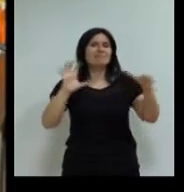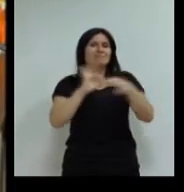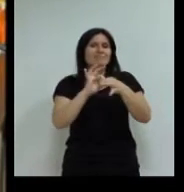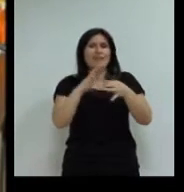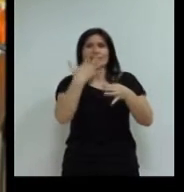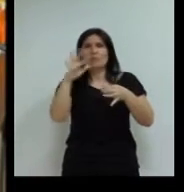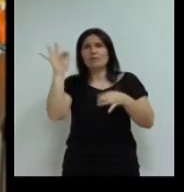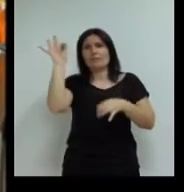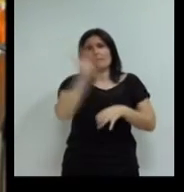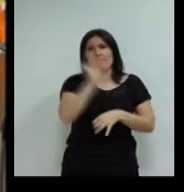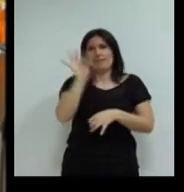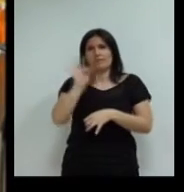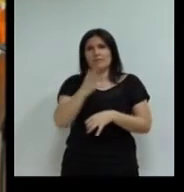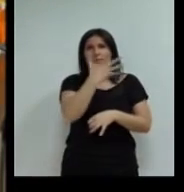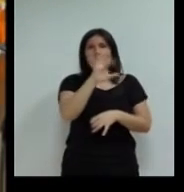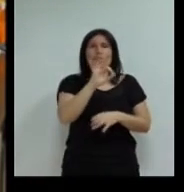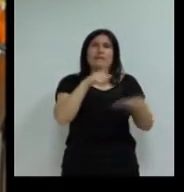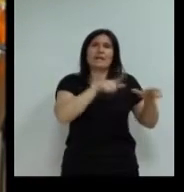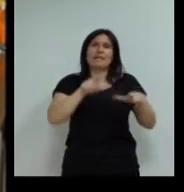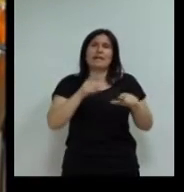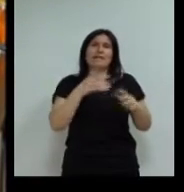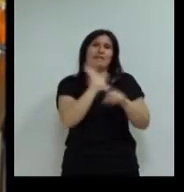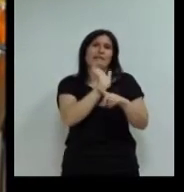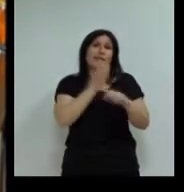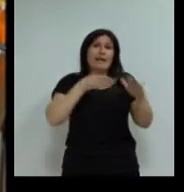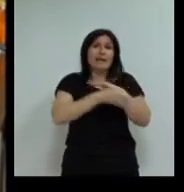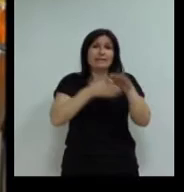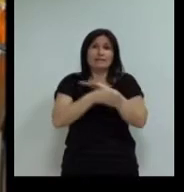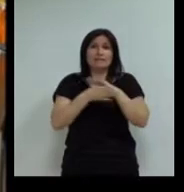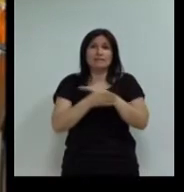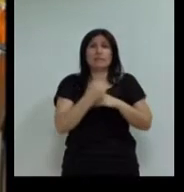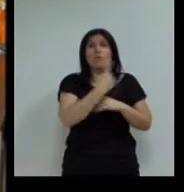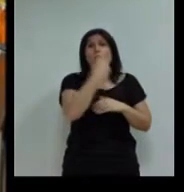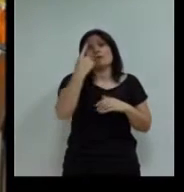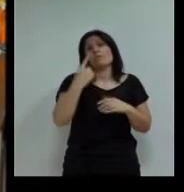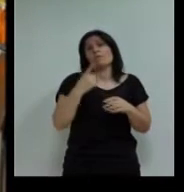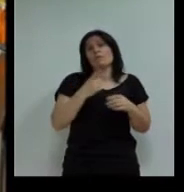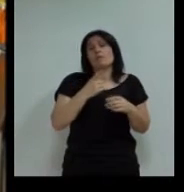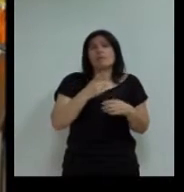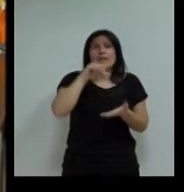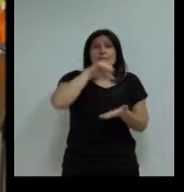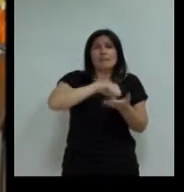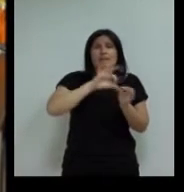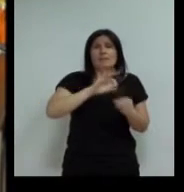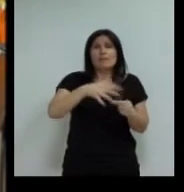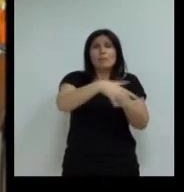50 salas de cine accesible, que sería una sala por capital de provincia más o menos,